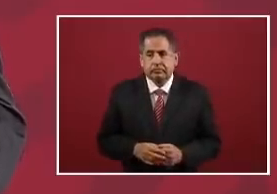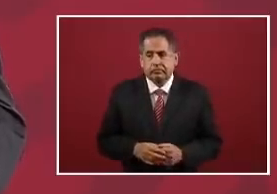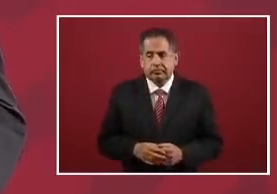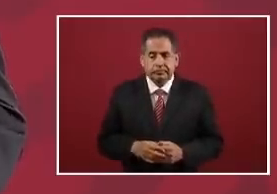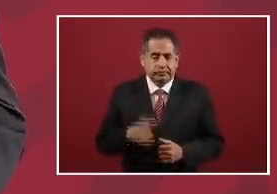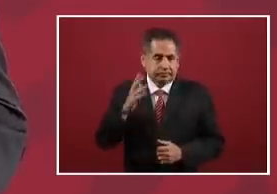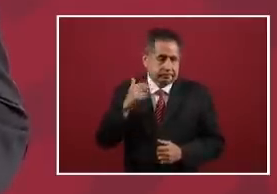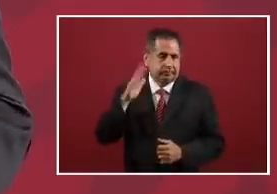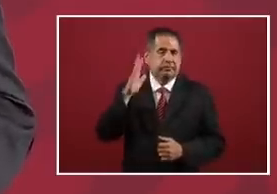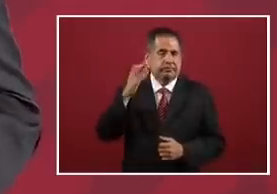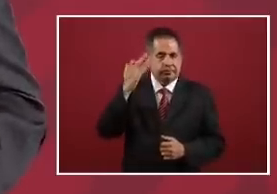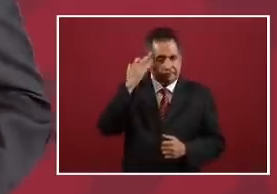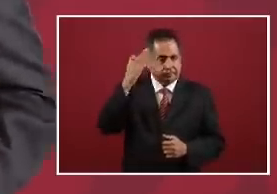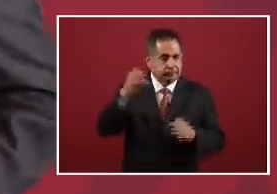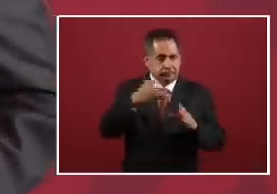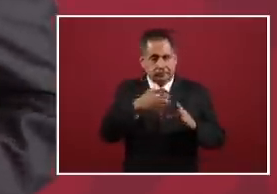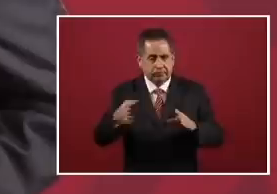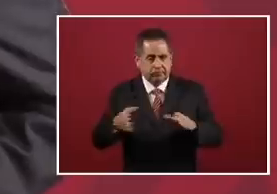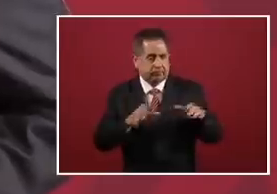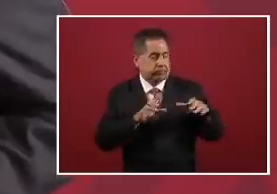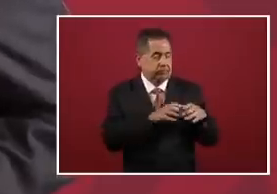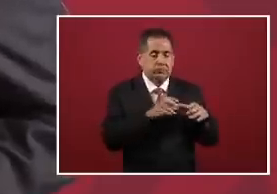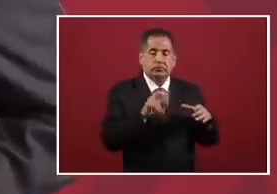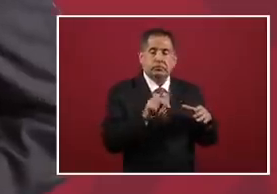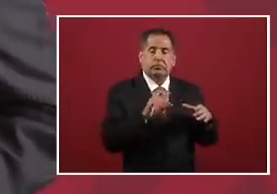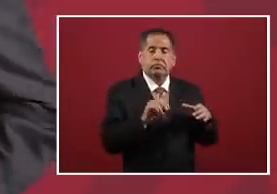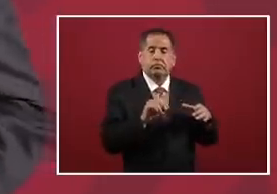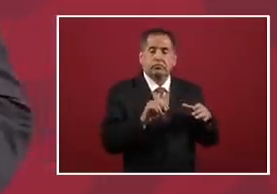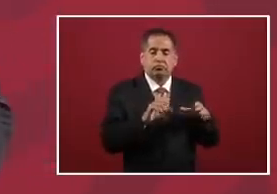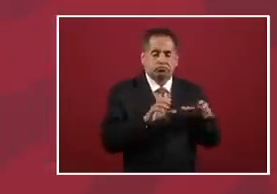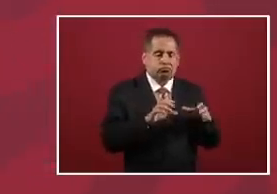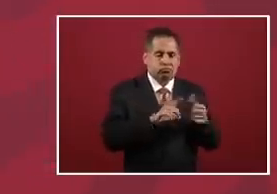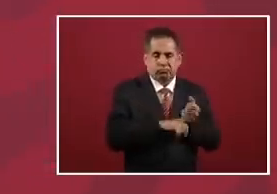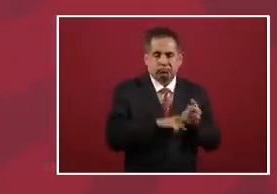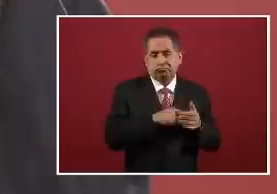los tiempos del neoliberalismo.